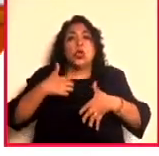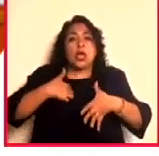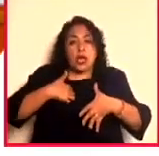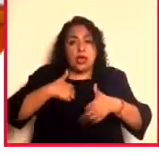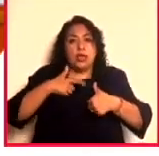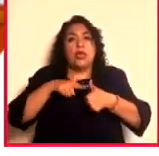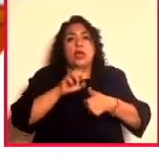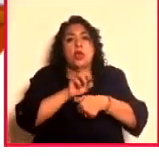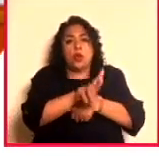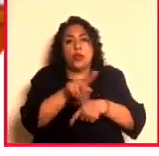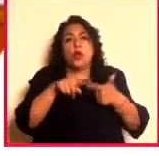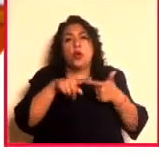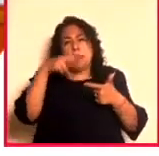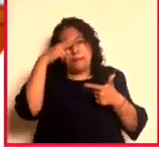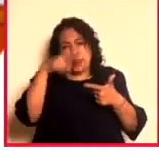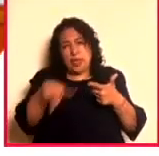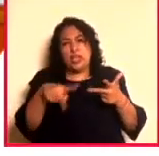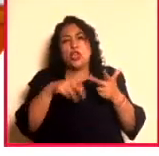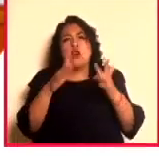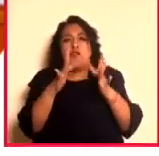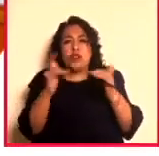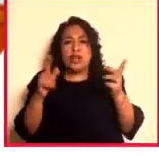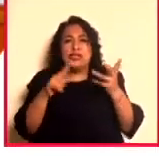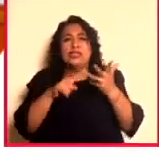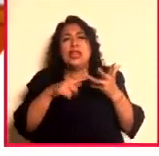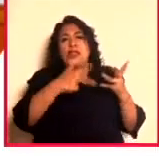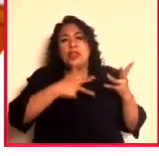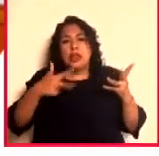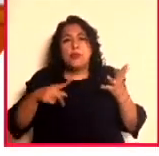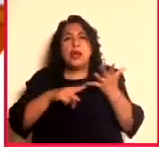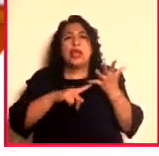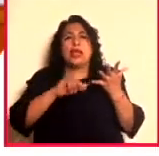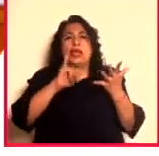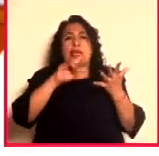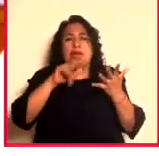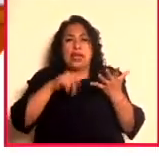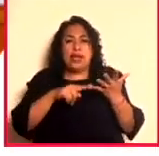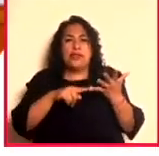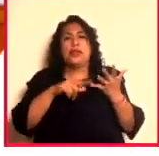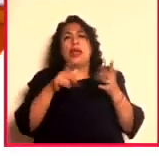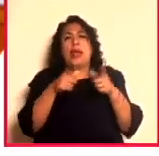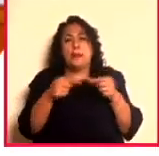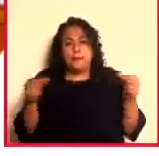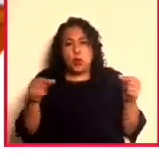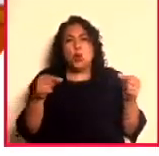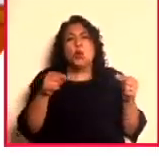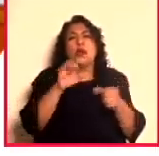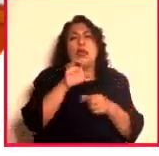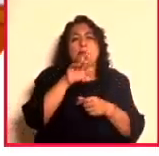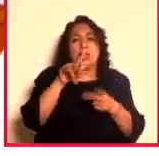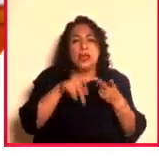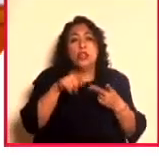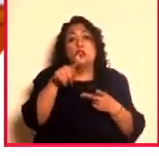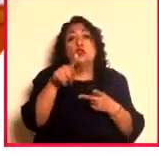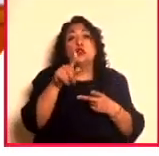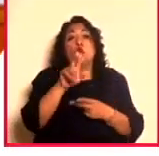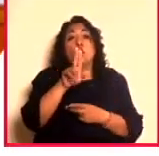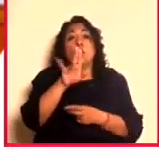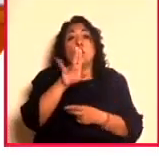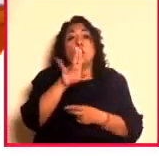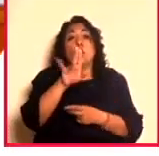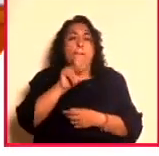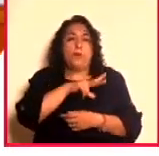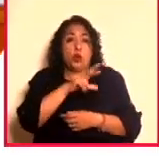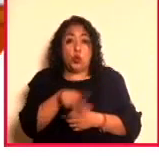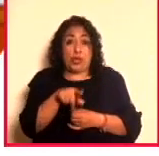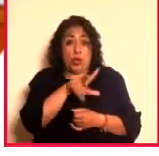México, Francia, Dinamarca, Irlanda, India, Japón, Emiratos Árabes, Ucrania y Portugal, siendo este último